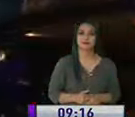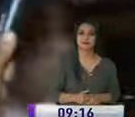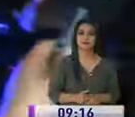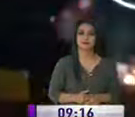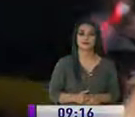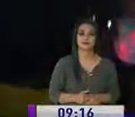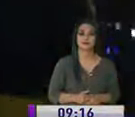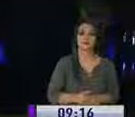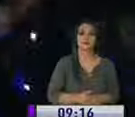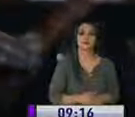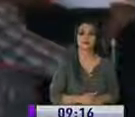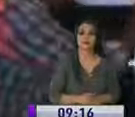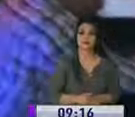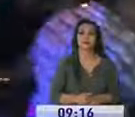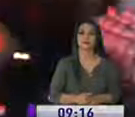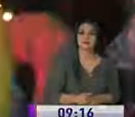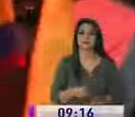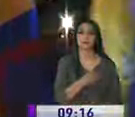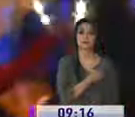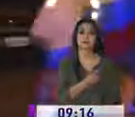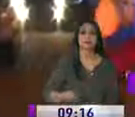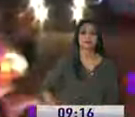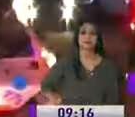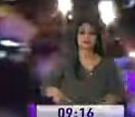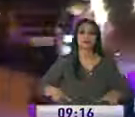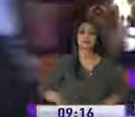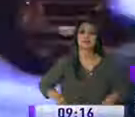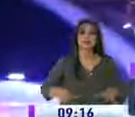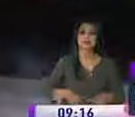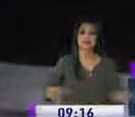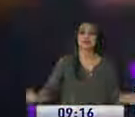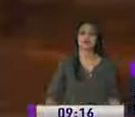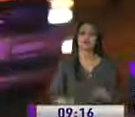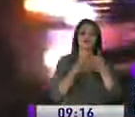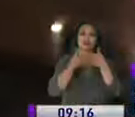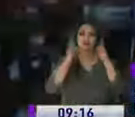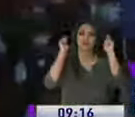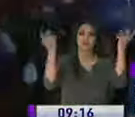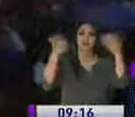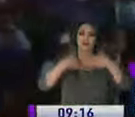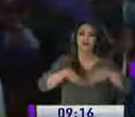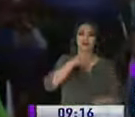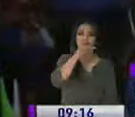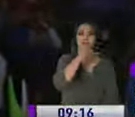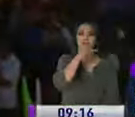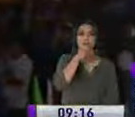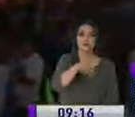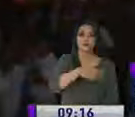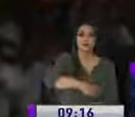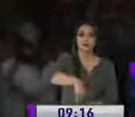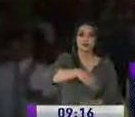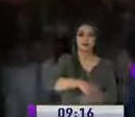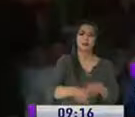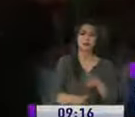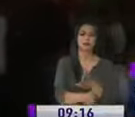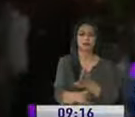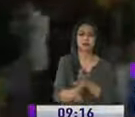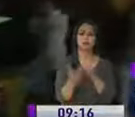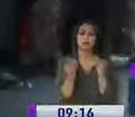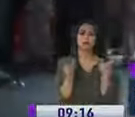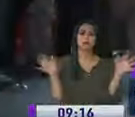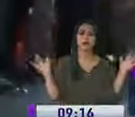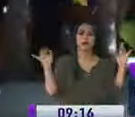El presidente de la República encabezó el cierre de campaña con una caravana por las principales calles de Puerto Viejo en Manabí, junto a decenas de